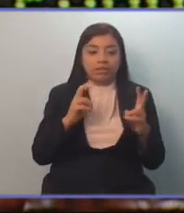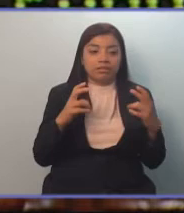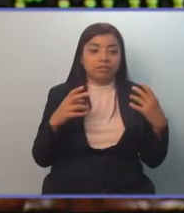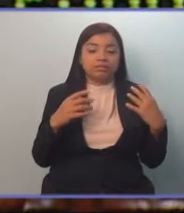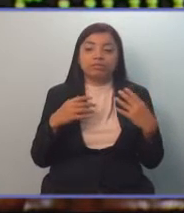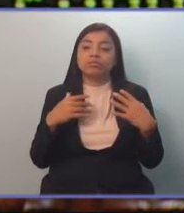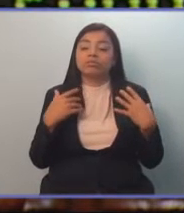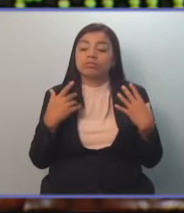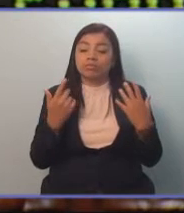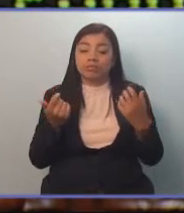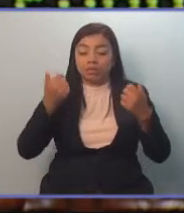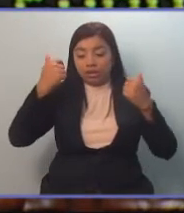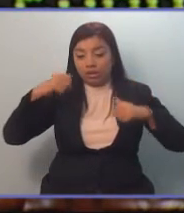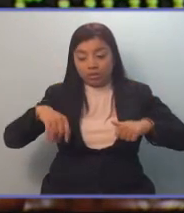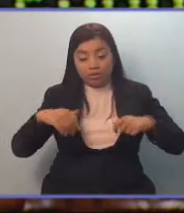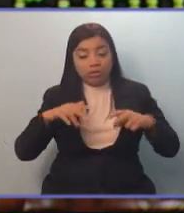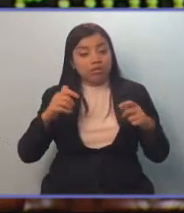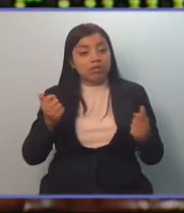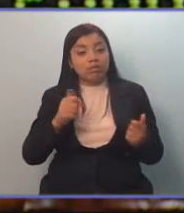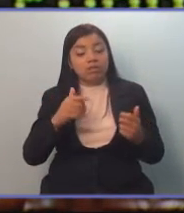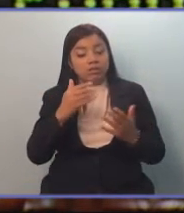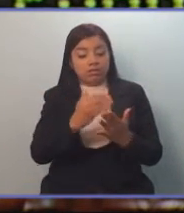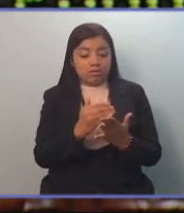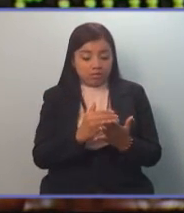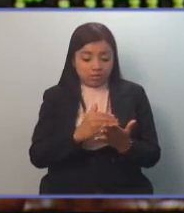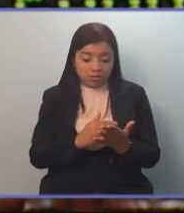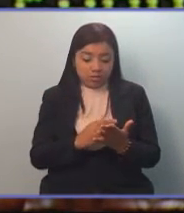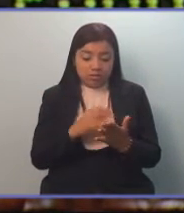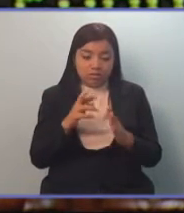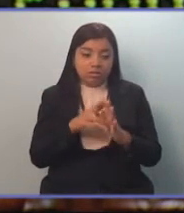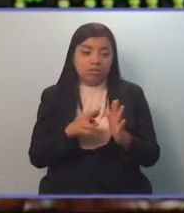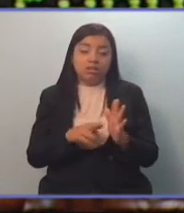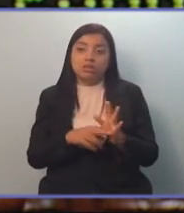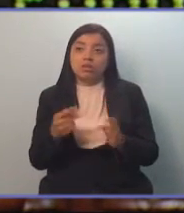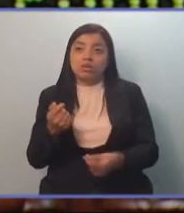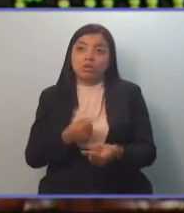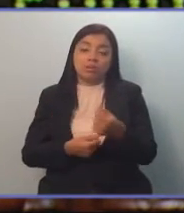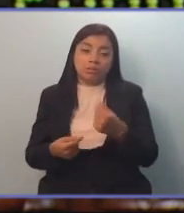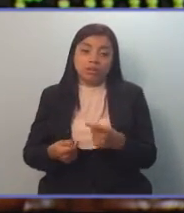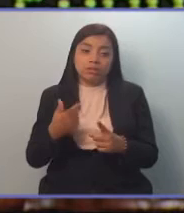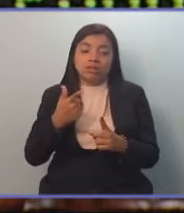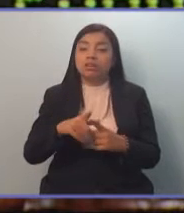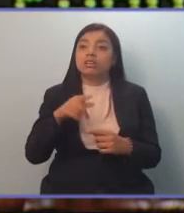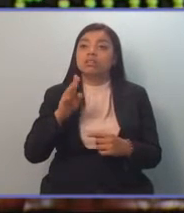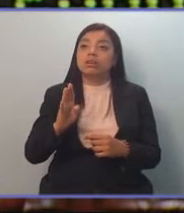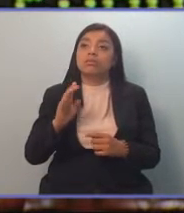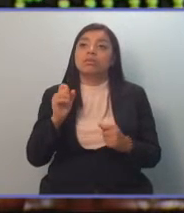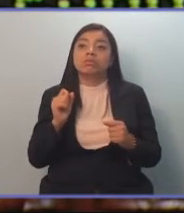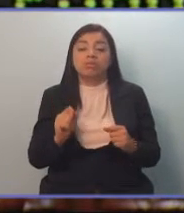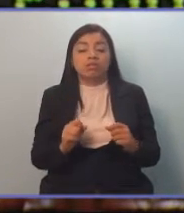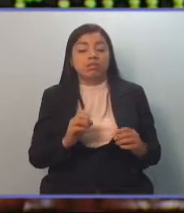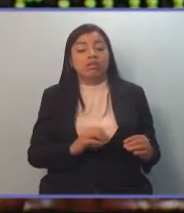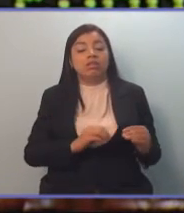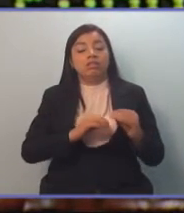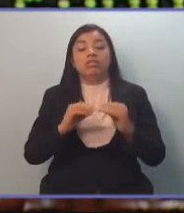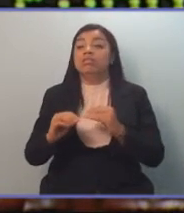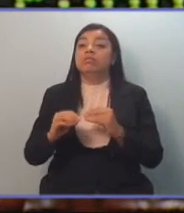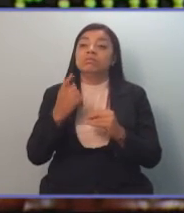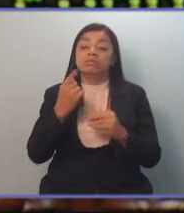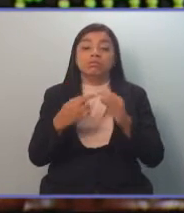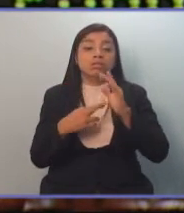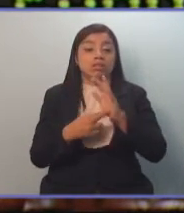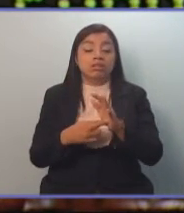si lo hubiere, debidamente inscrita y vigente en el registro de comercio. B. Credencial vigente del representante legal